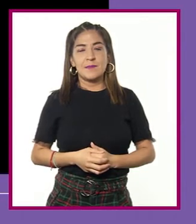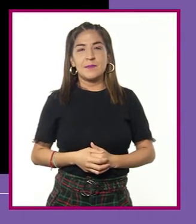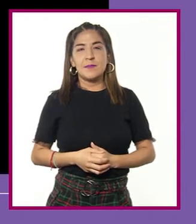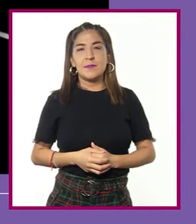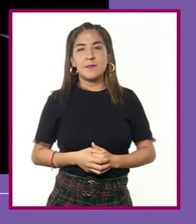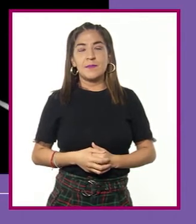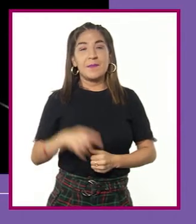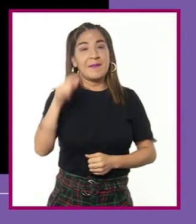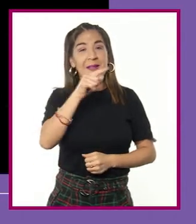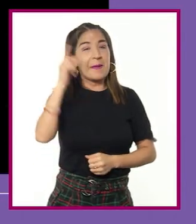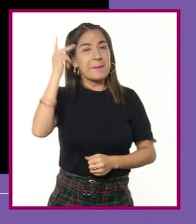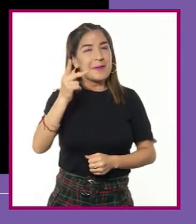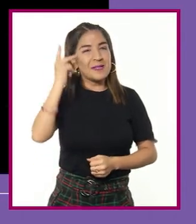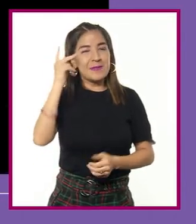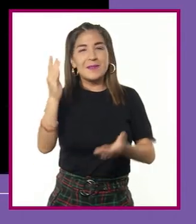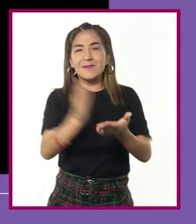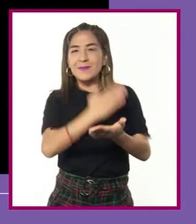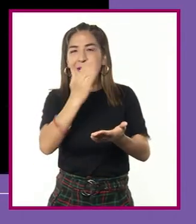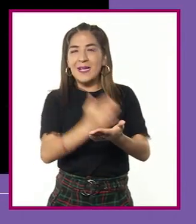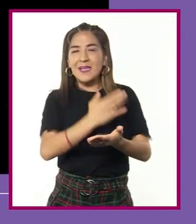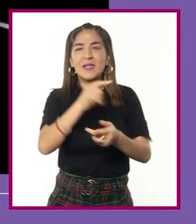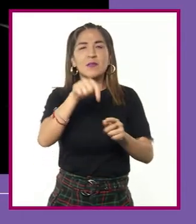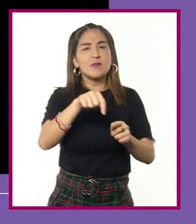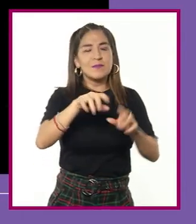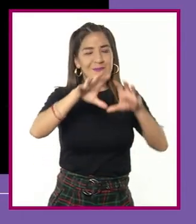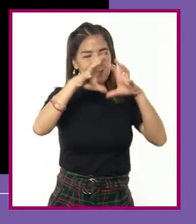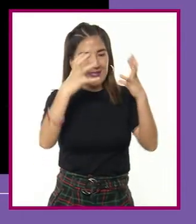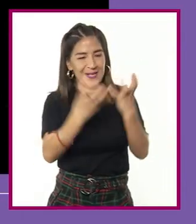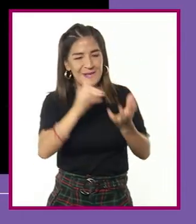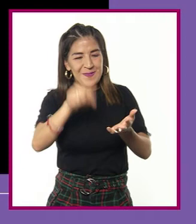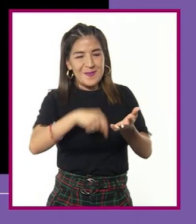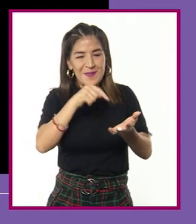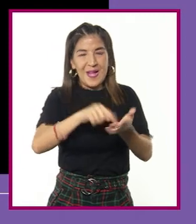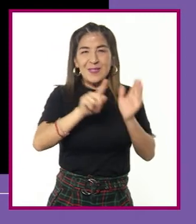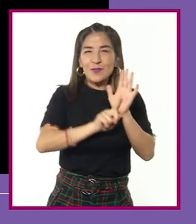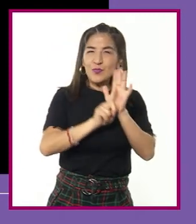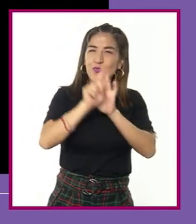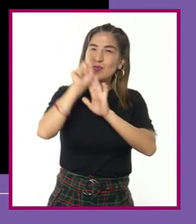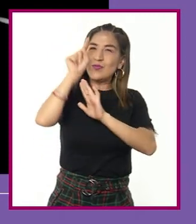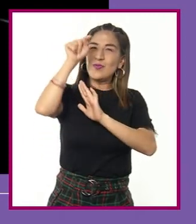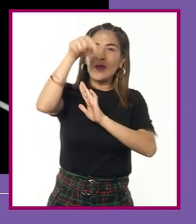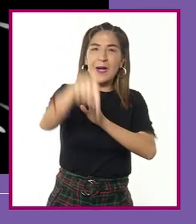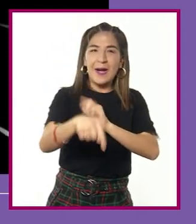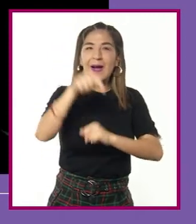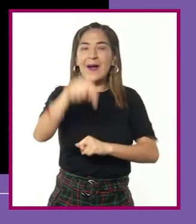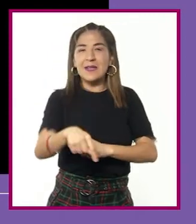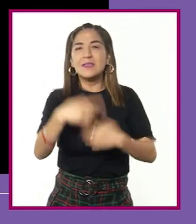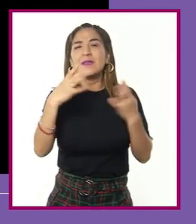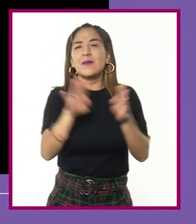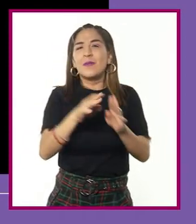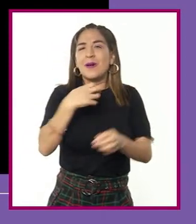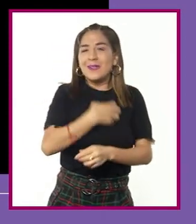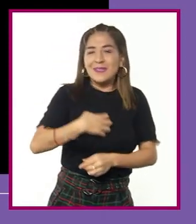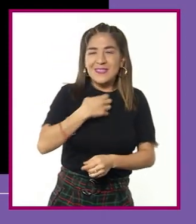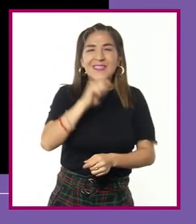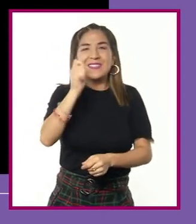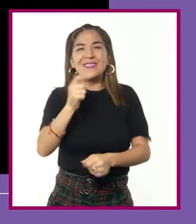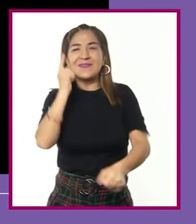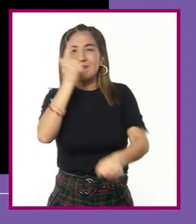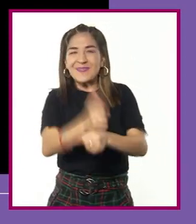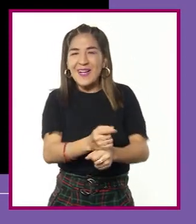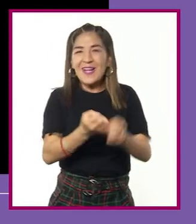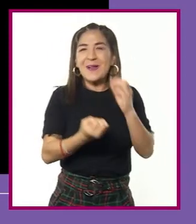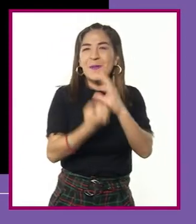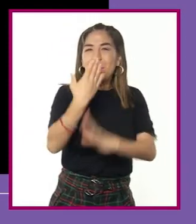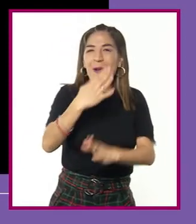El Principito partió de su querido planeta, apenado, pero con ilusión por descubrir nuevos